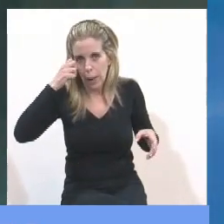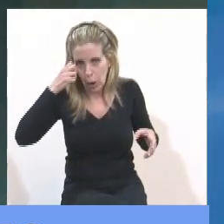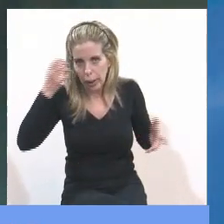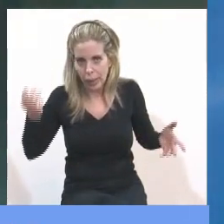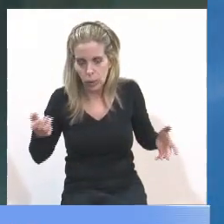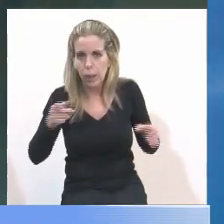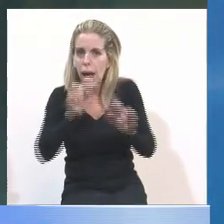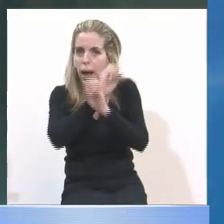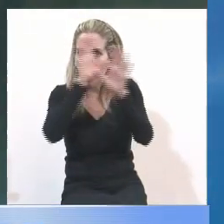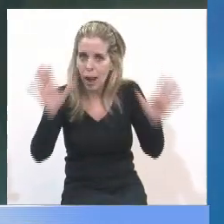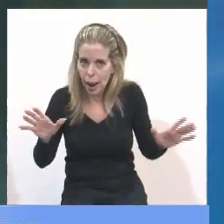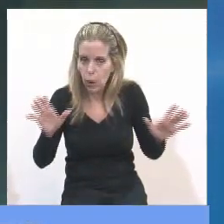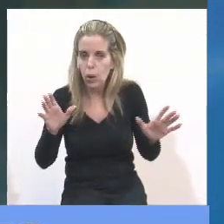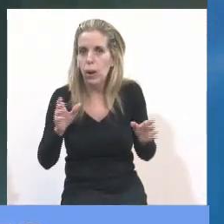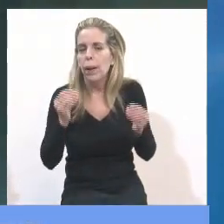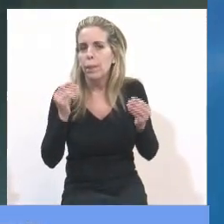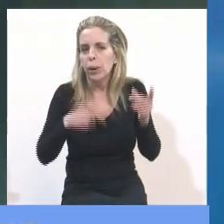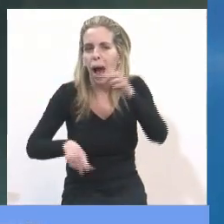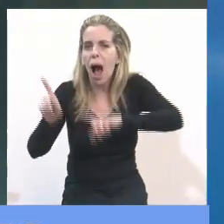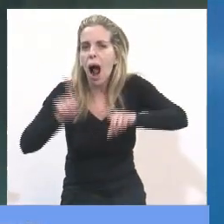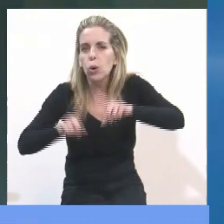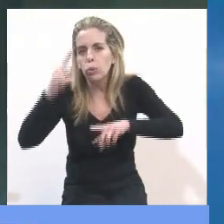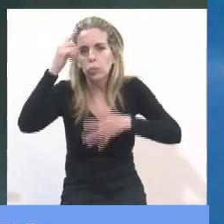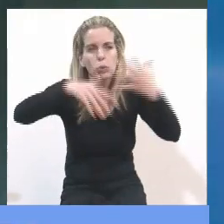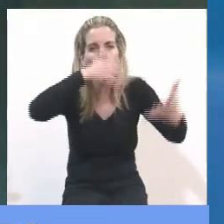se confunda y digan que